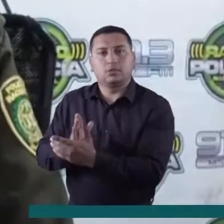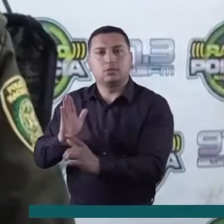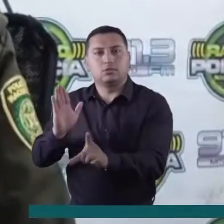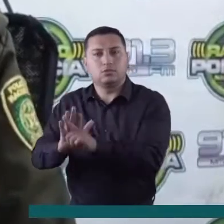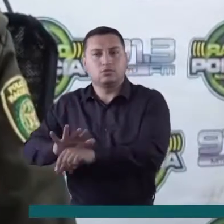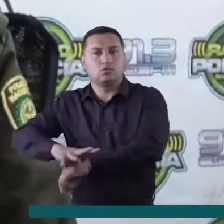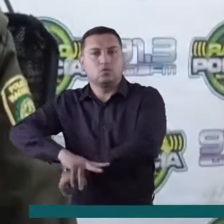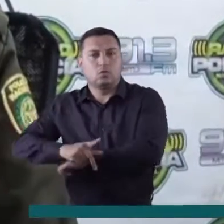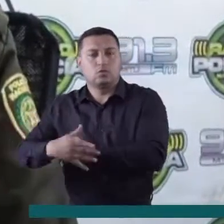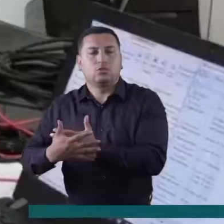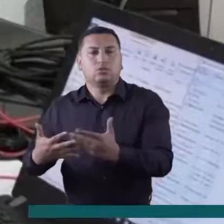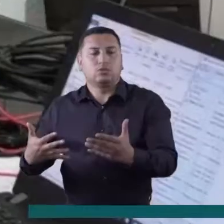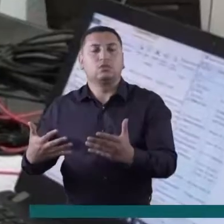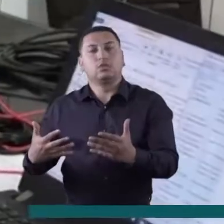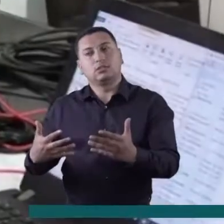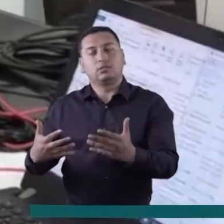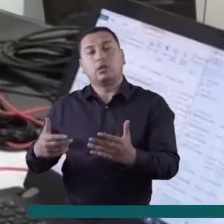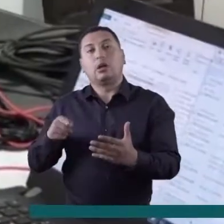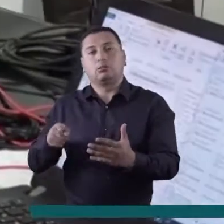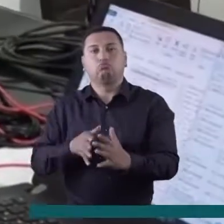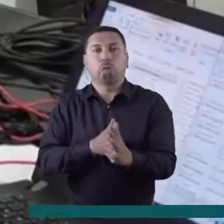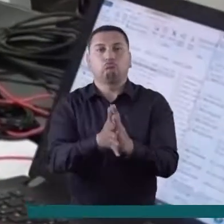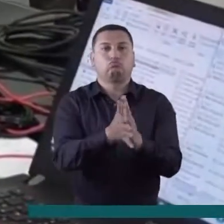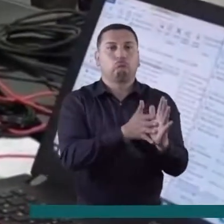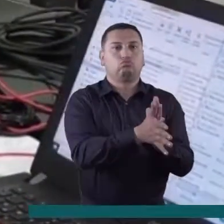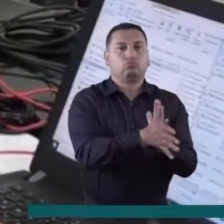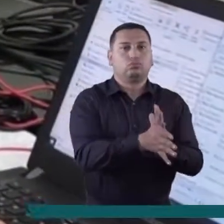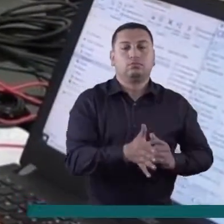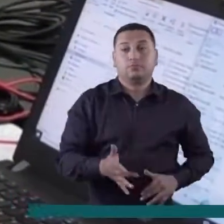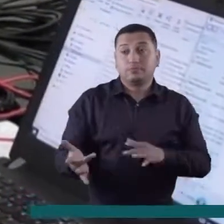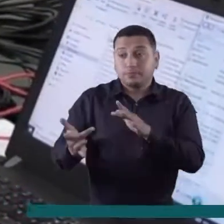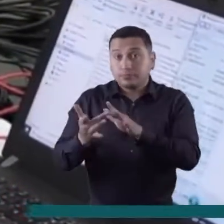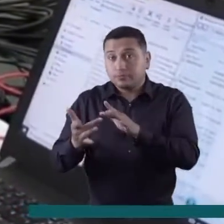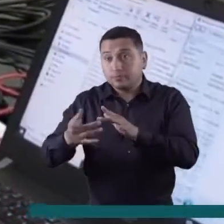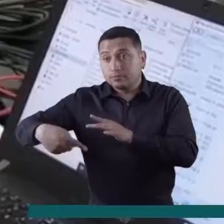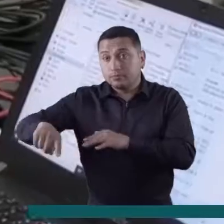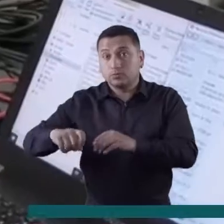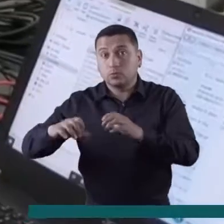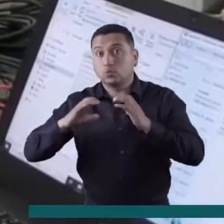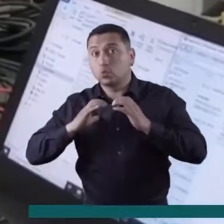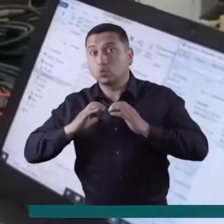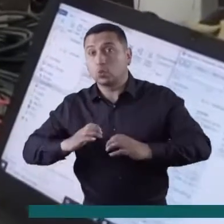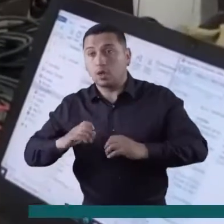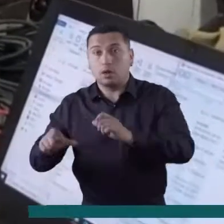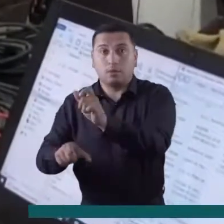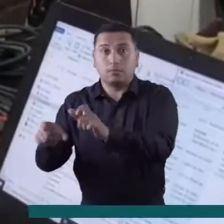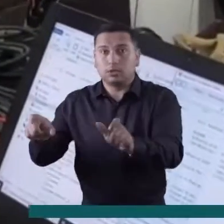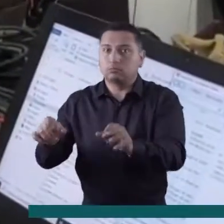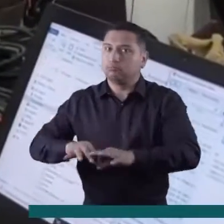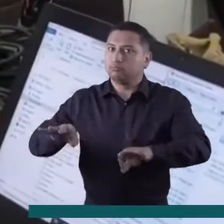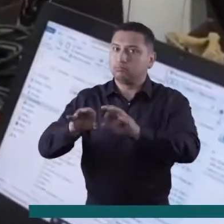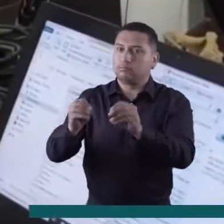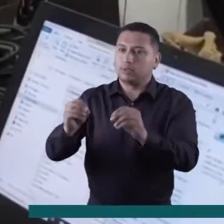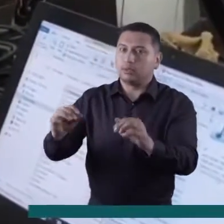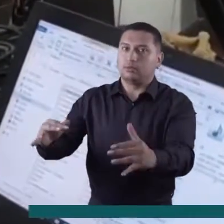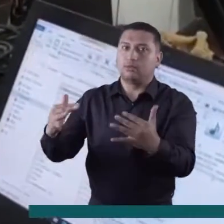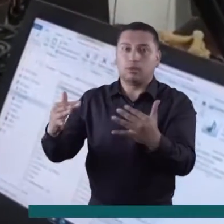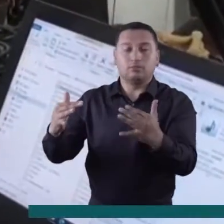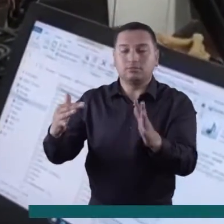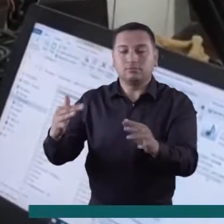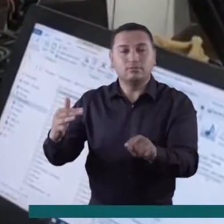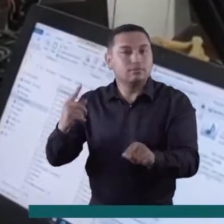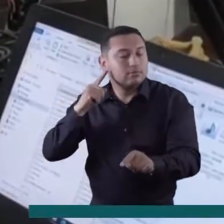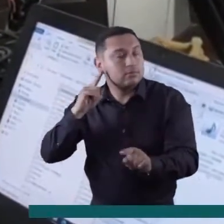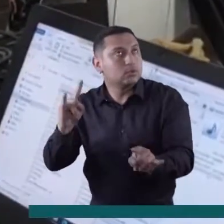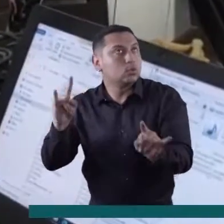hechos delincuenciales como el hurto. La interacción con los ciudadanos es fundamental para mantener la audiencia. Arupa Comá, recuerden, el magazine número